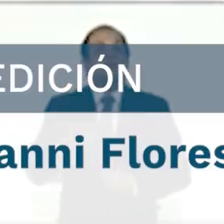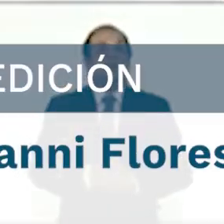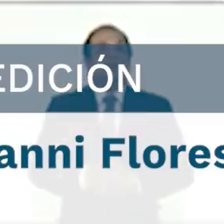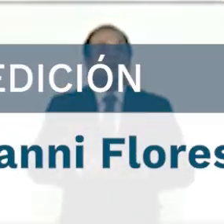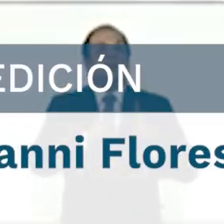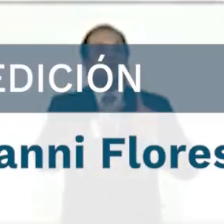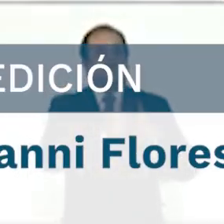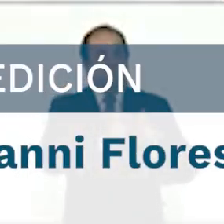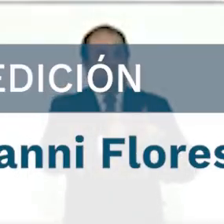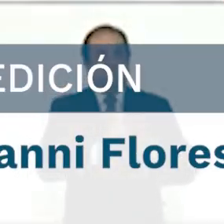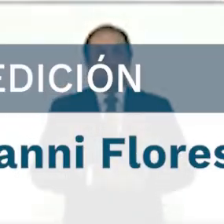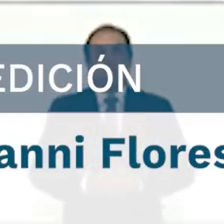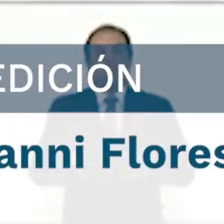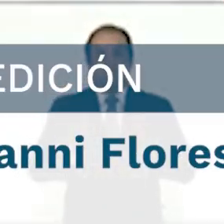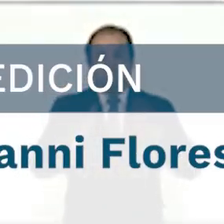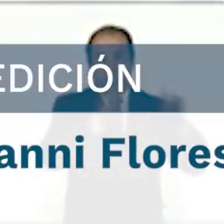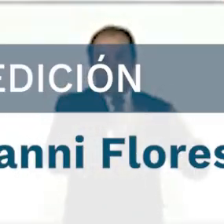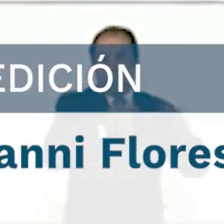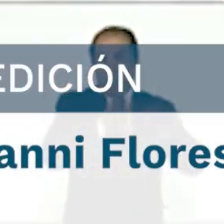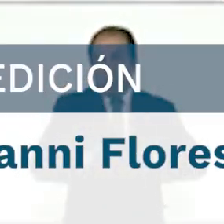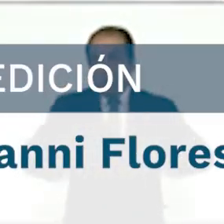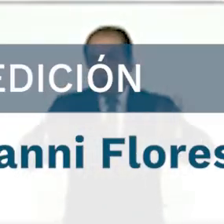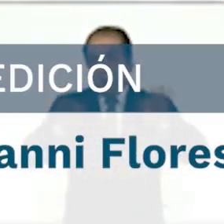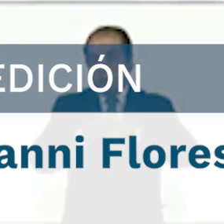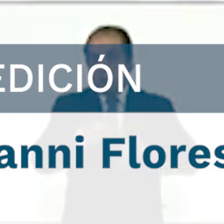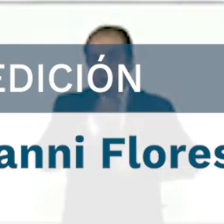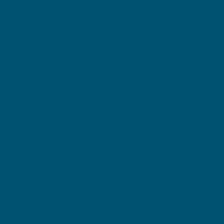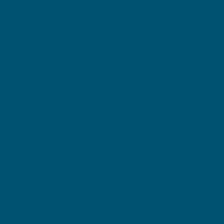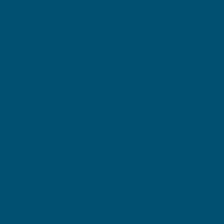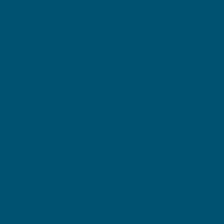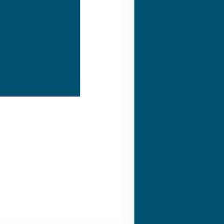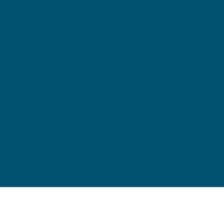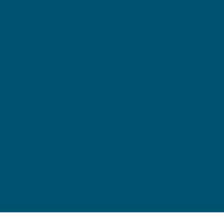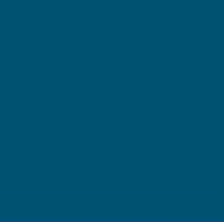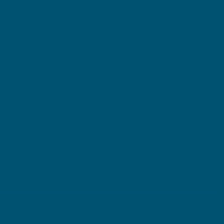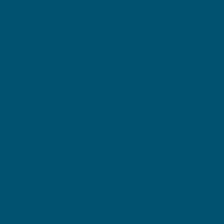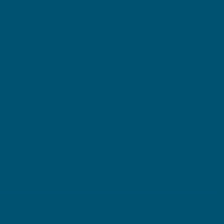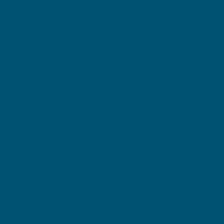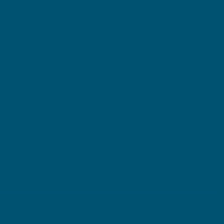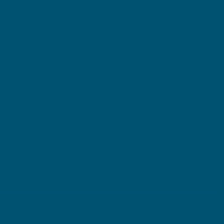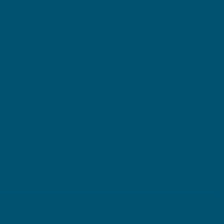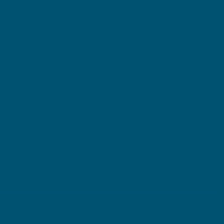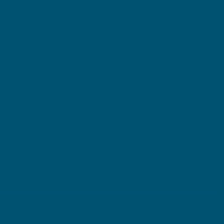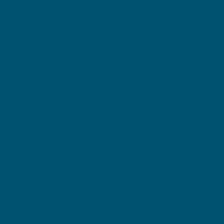las marchas para evitar que la protesta se desarrolle con herramientas peligrosas.